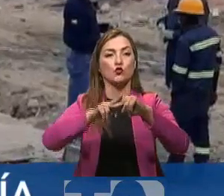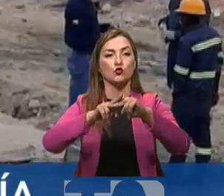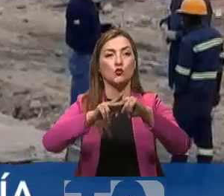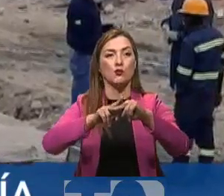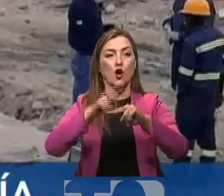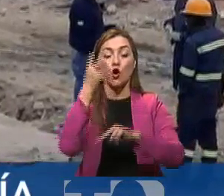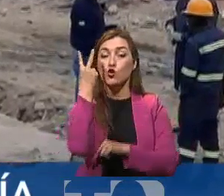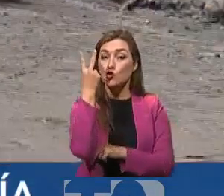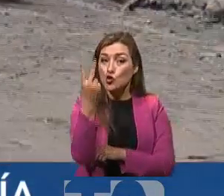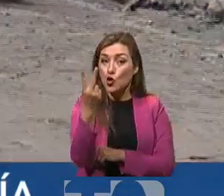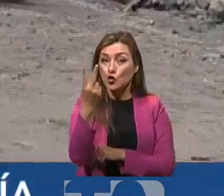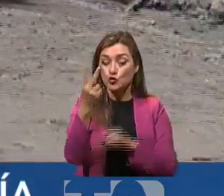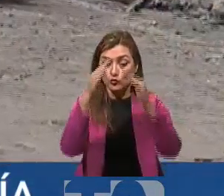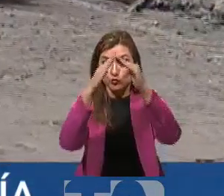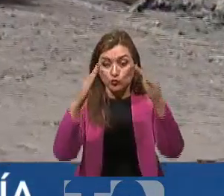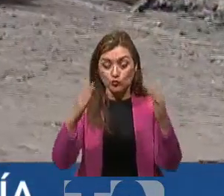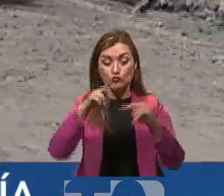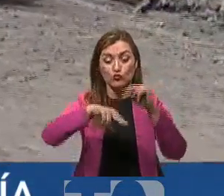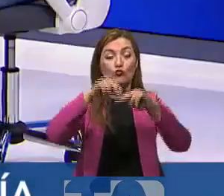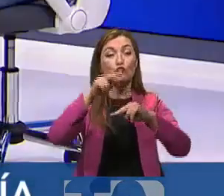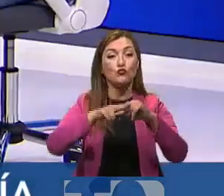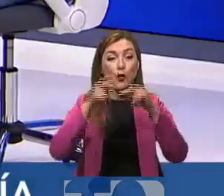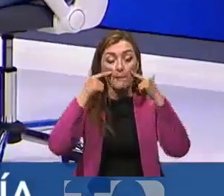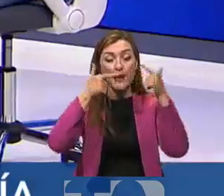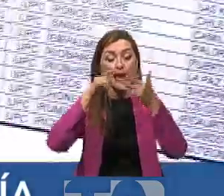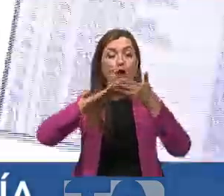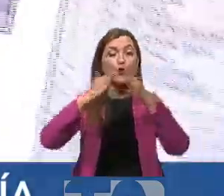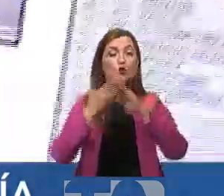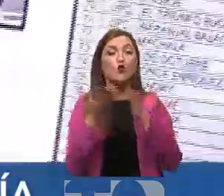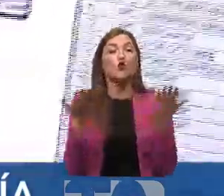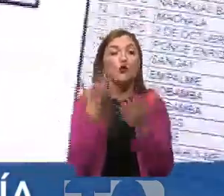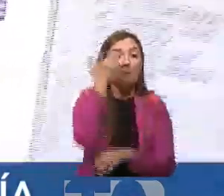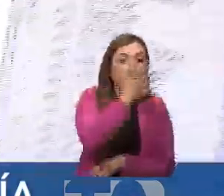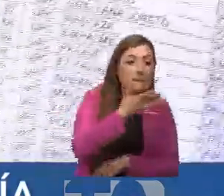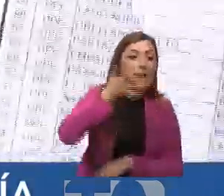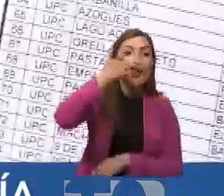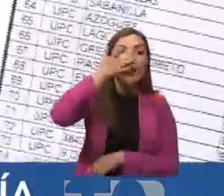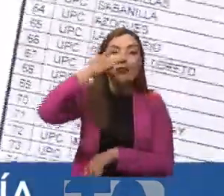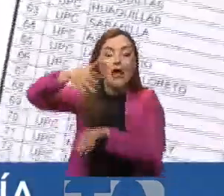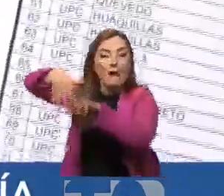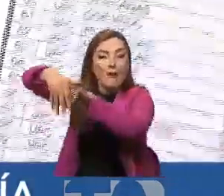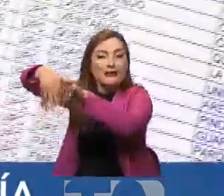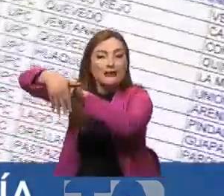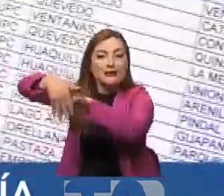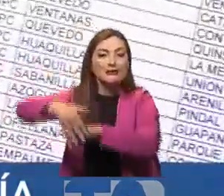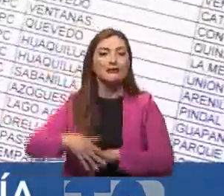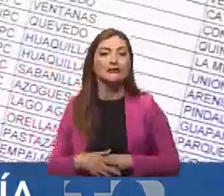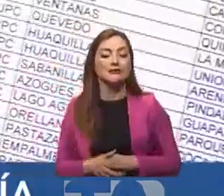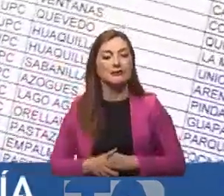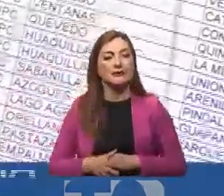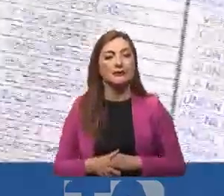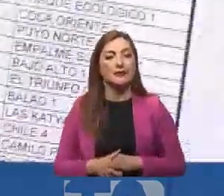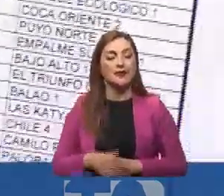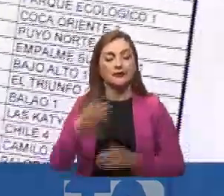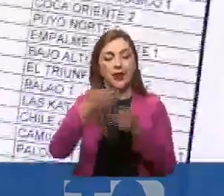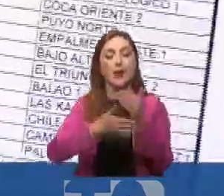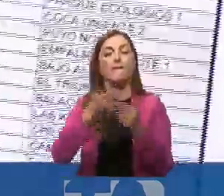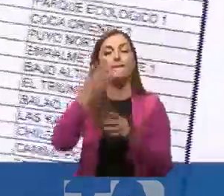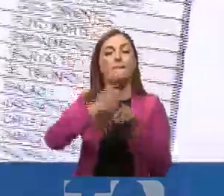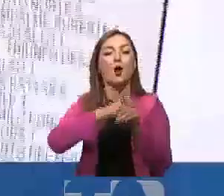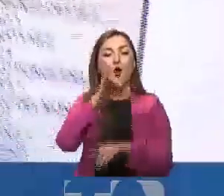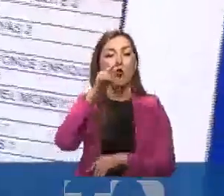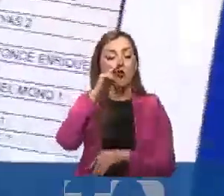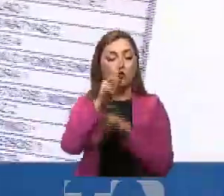vigilancia comunitaria en Esmeraldas y Machala. 35 UPCs, aquí están los sectores, nos entregarán hasta junio de 2023. Hasta